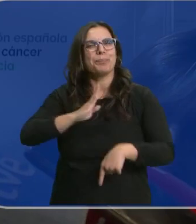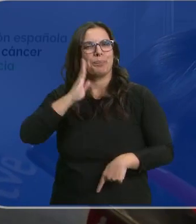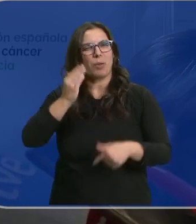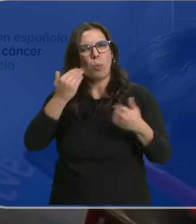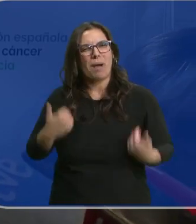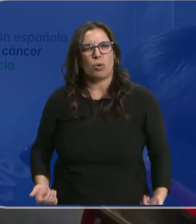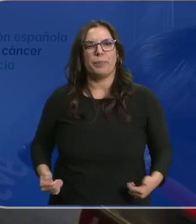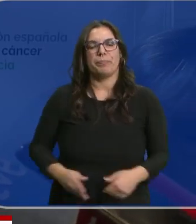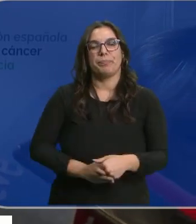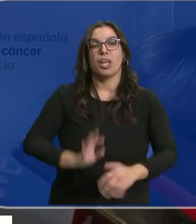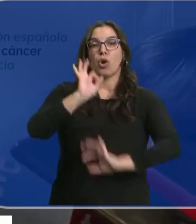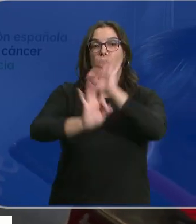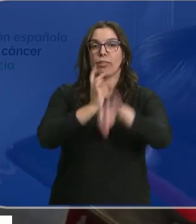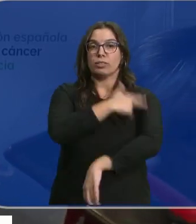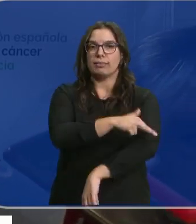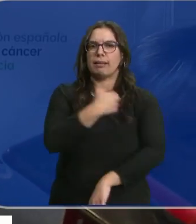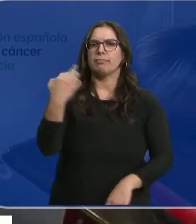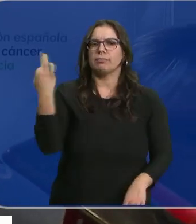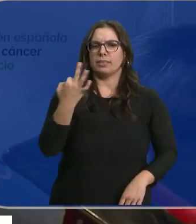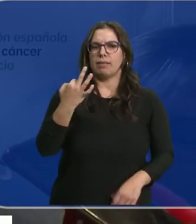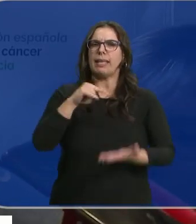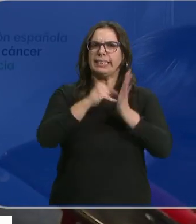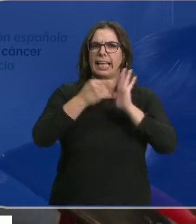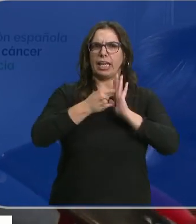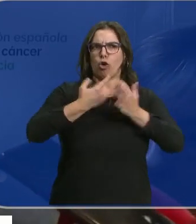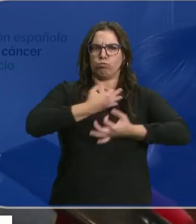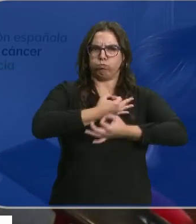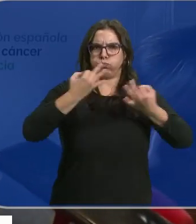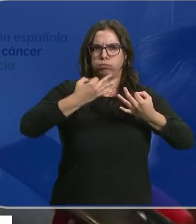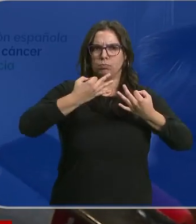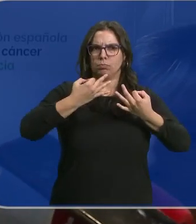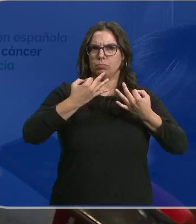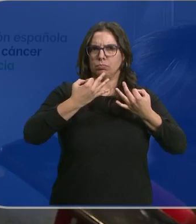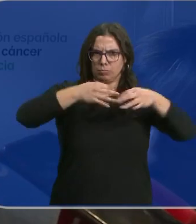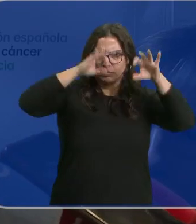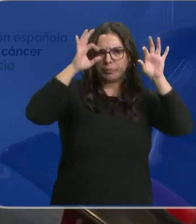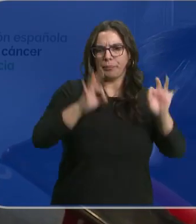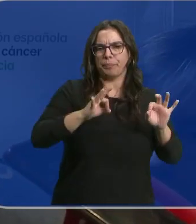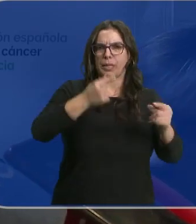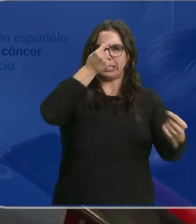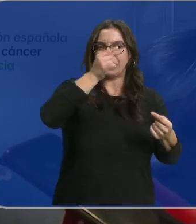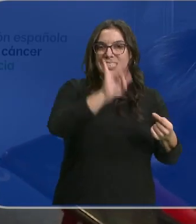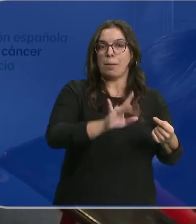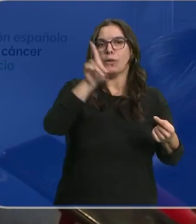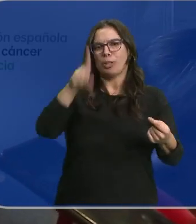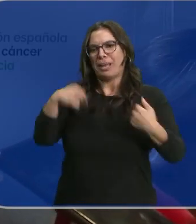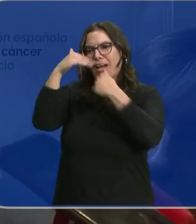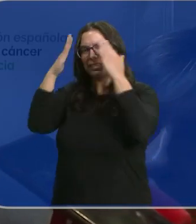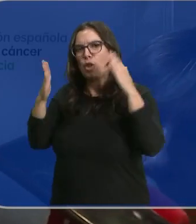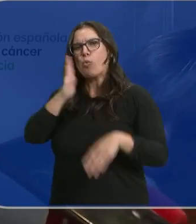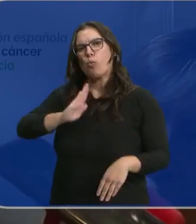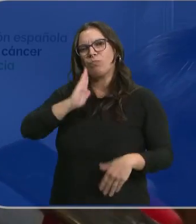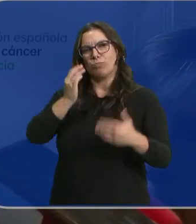Las organizaciones sanitarias tienen que, además de ser técnicamente perfectas, tienen que ofrecer un trato